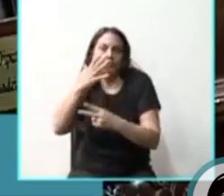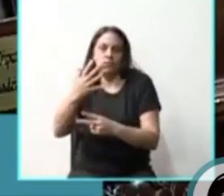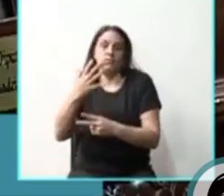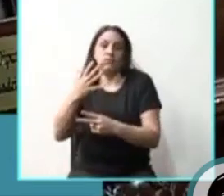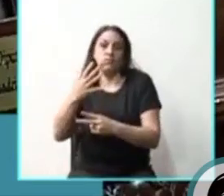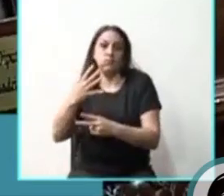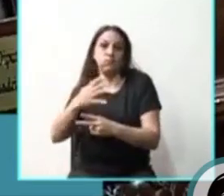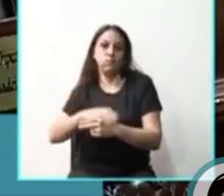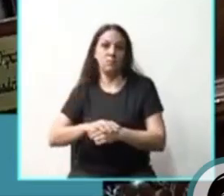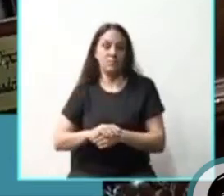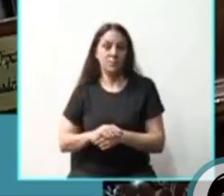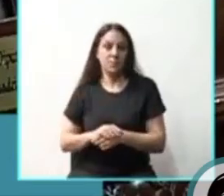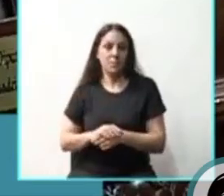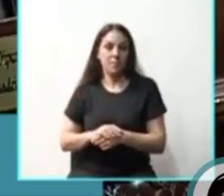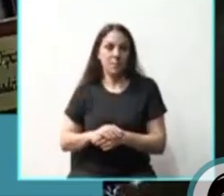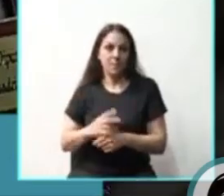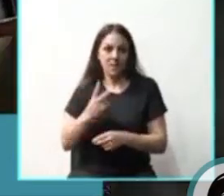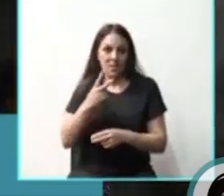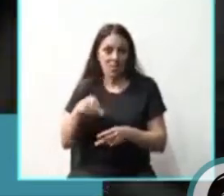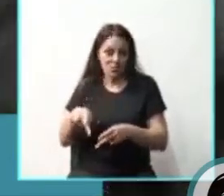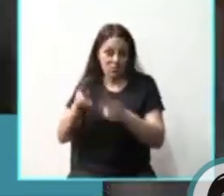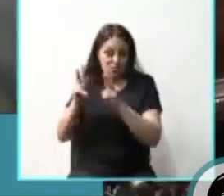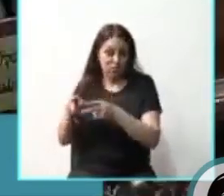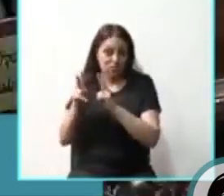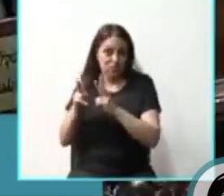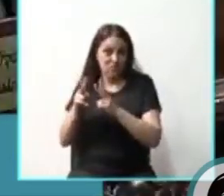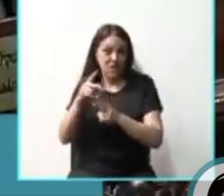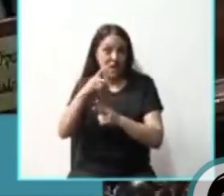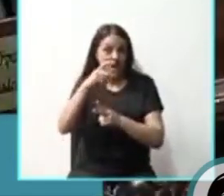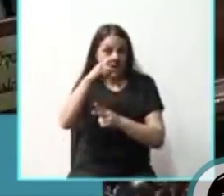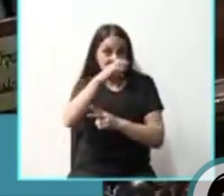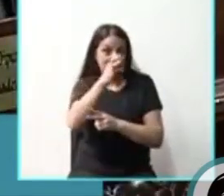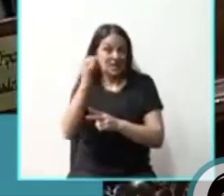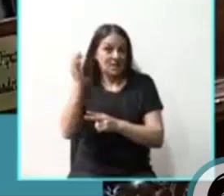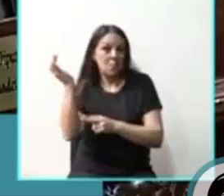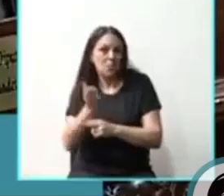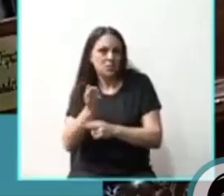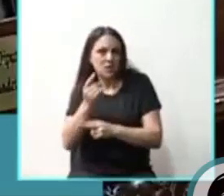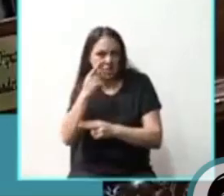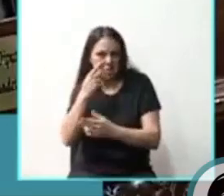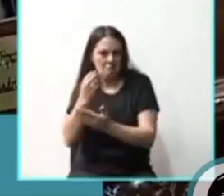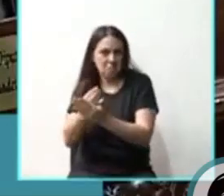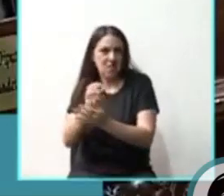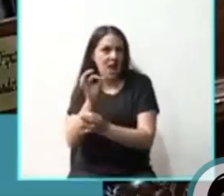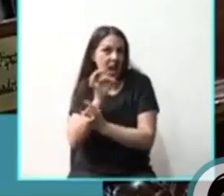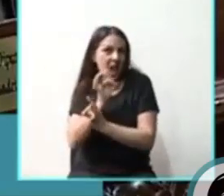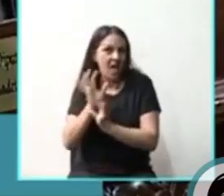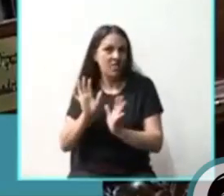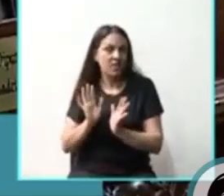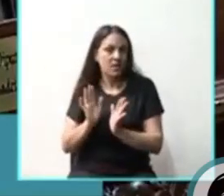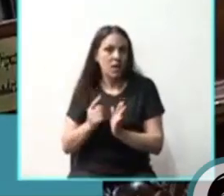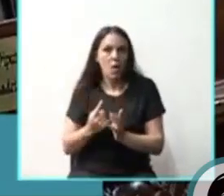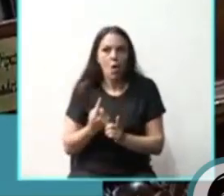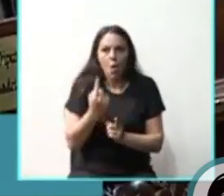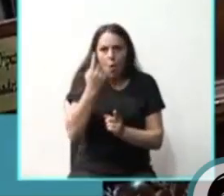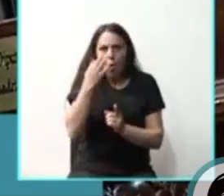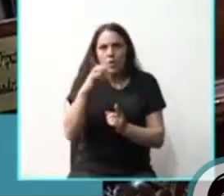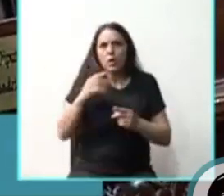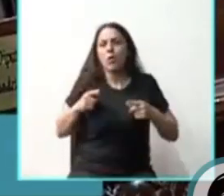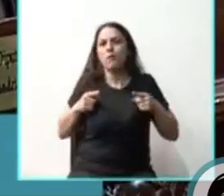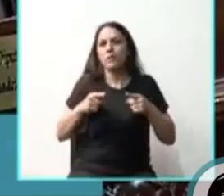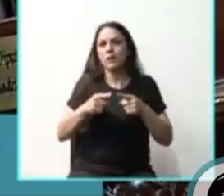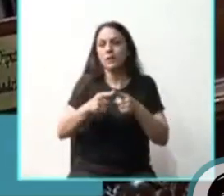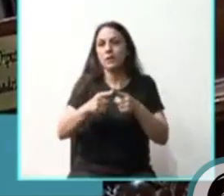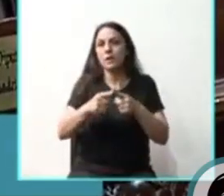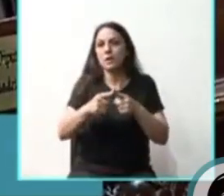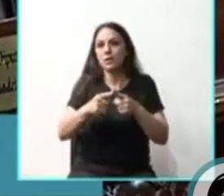donde el 70% está deshabitado y que el único objetivo que tiene es la especulación